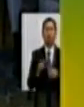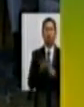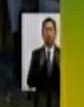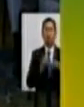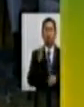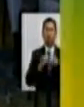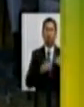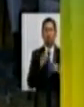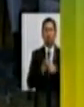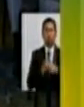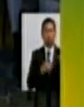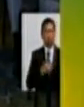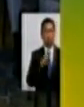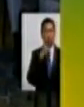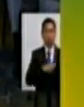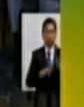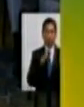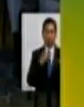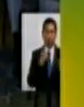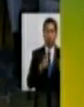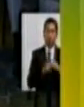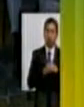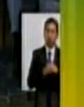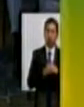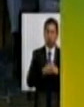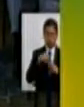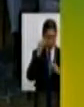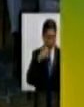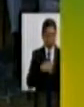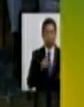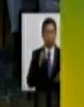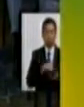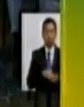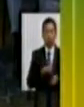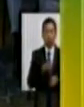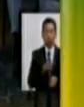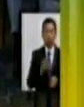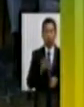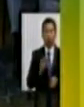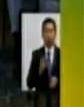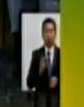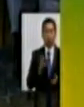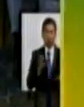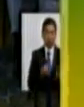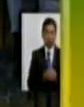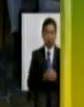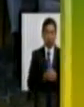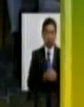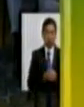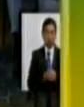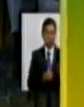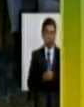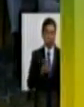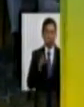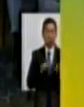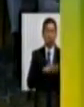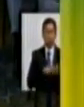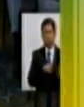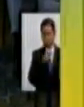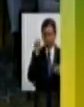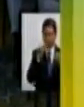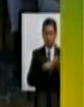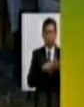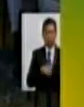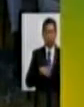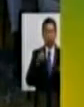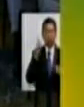certezas incuestionables. Primera, que la negociación es un poderoso